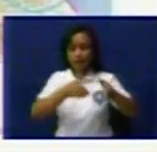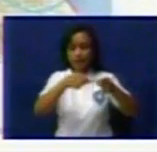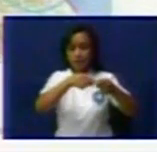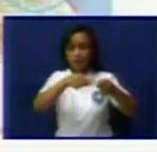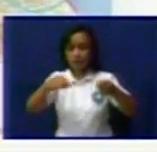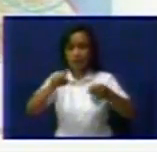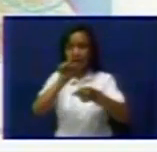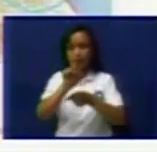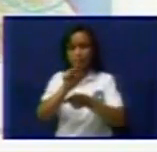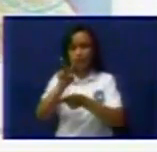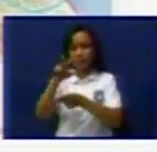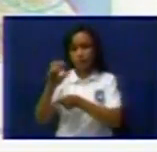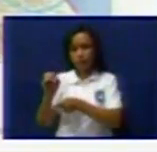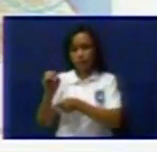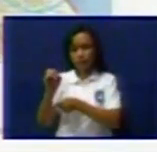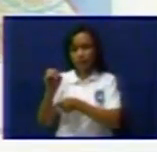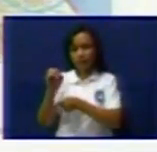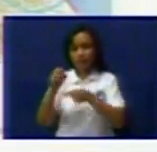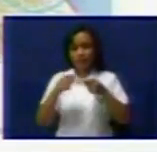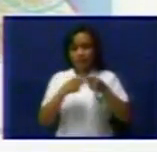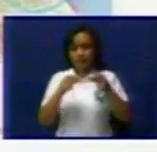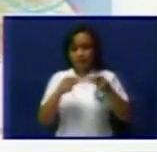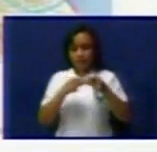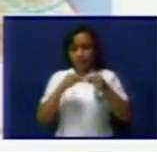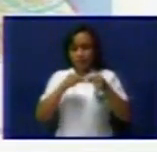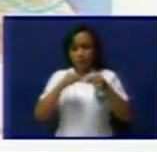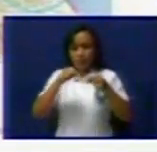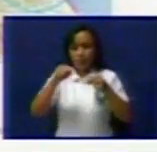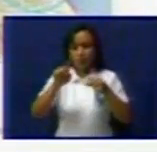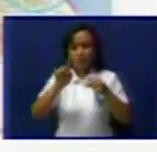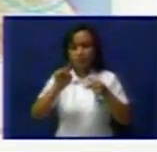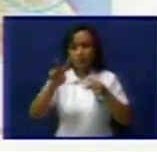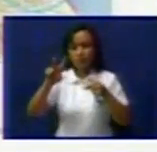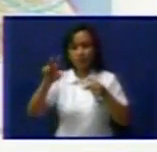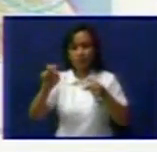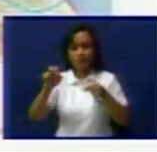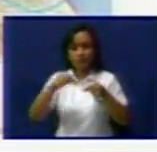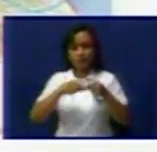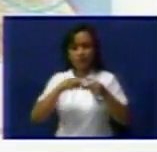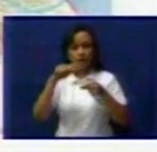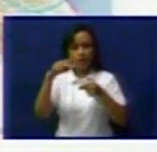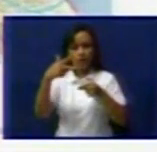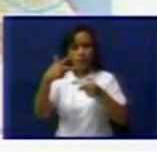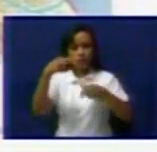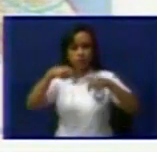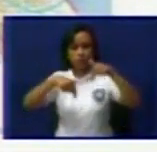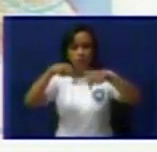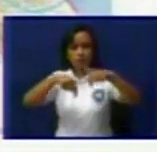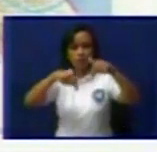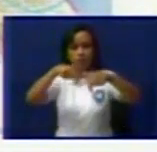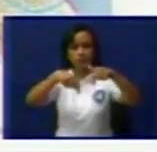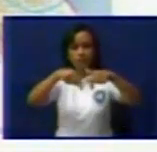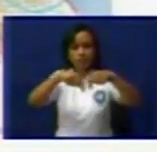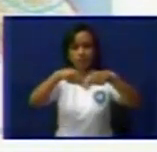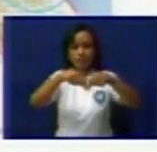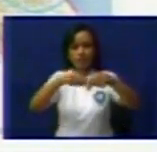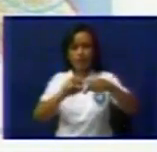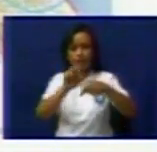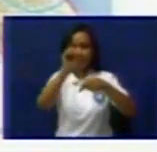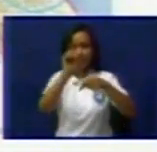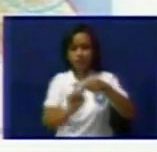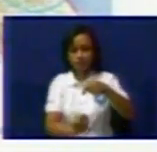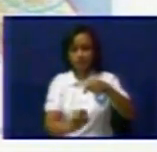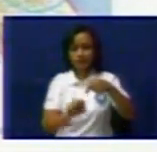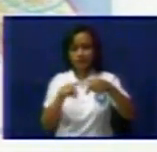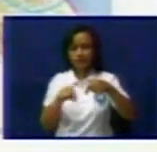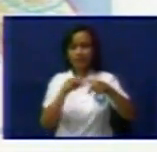a 120 kilómetros a la capital Managua, a 8 kilómetros al complejo turístico planeado al